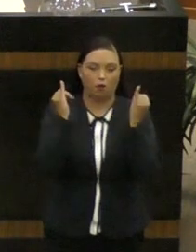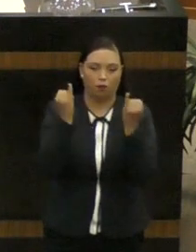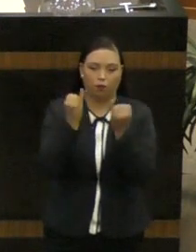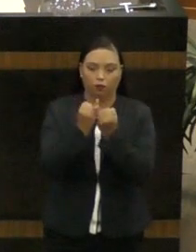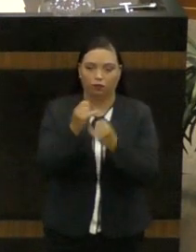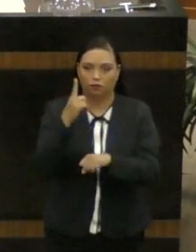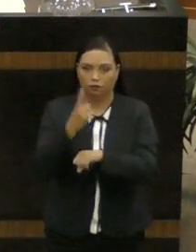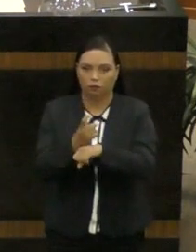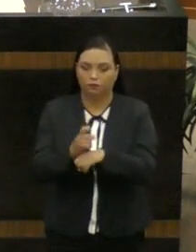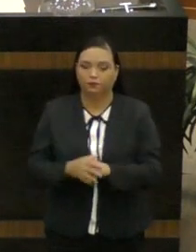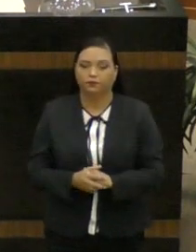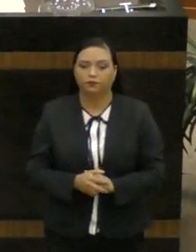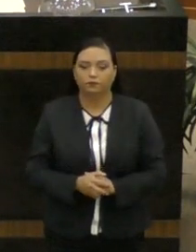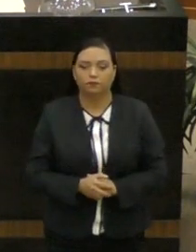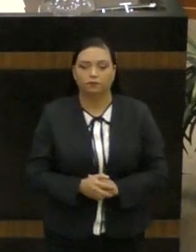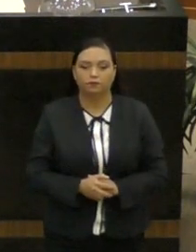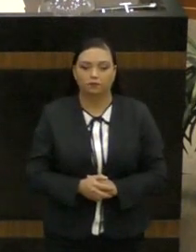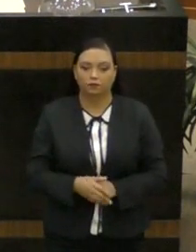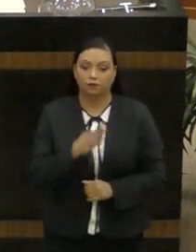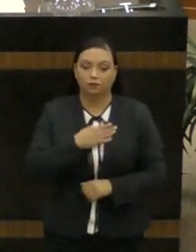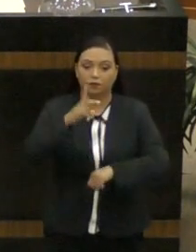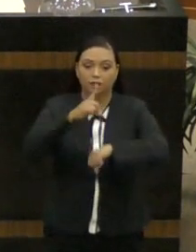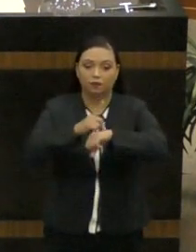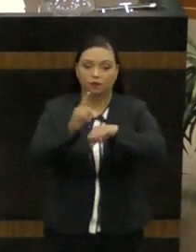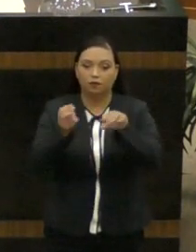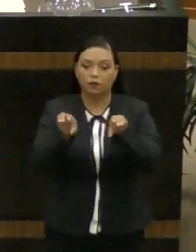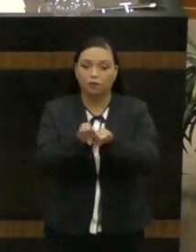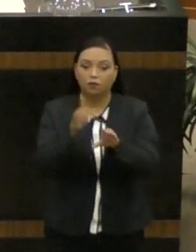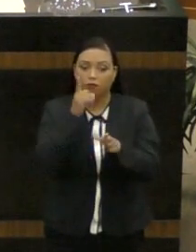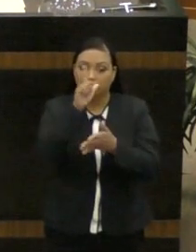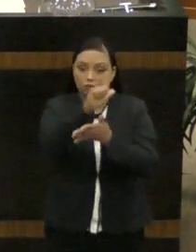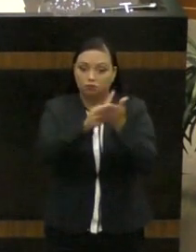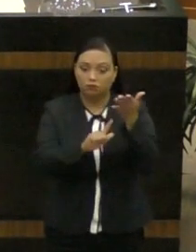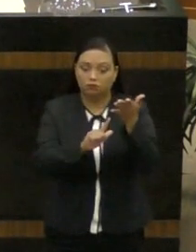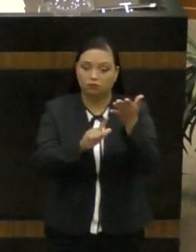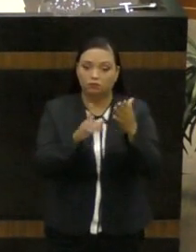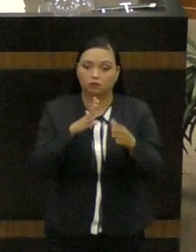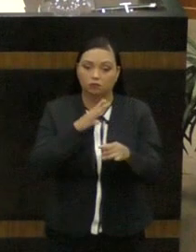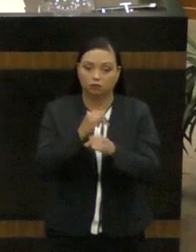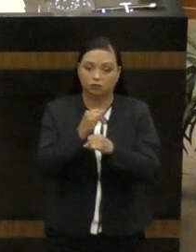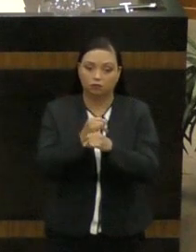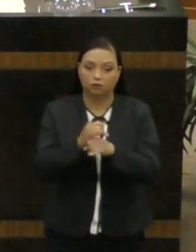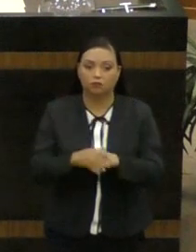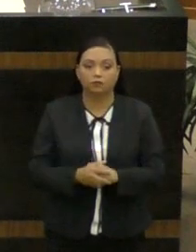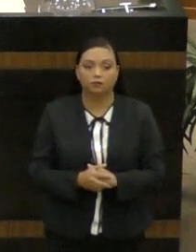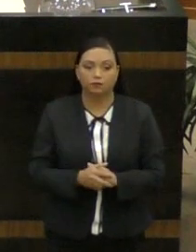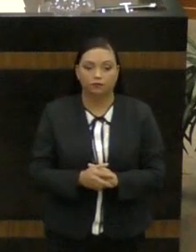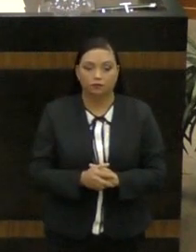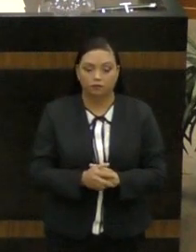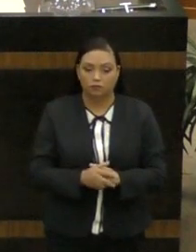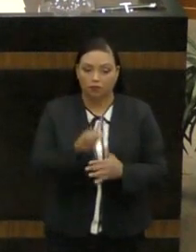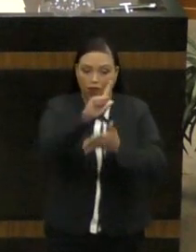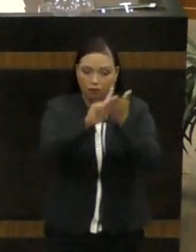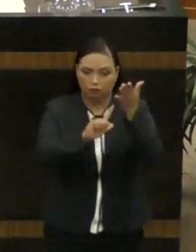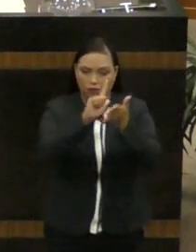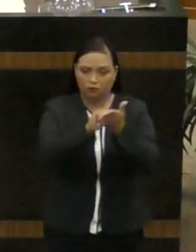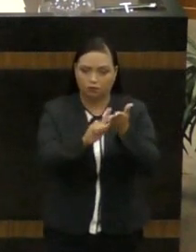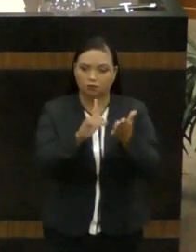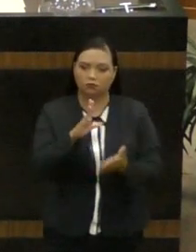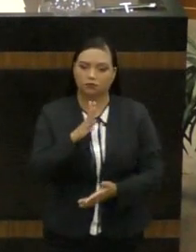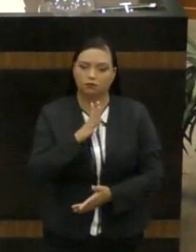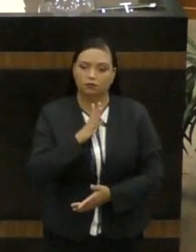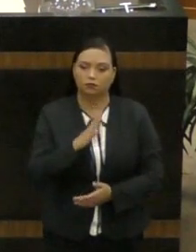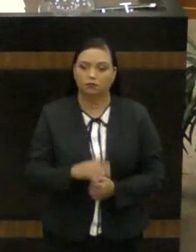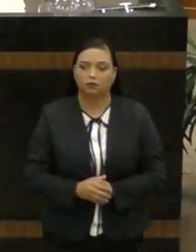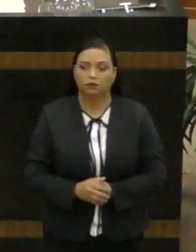presentación. Buenos días. Con base en el registro de vuelta a quien se muestra el sistema electrónico de asistencia,